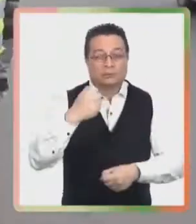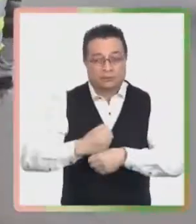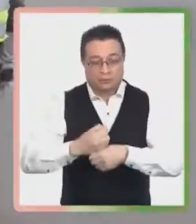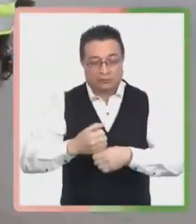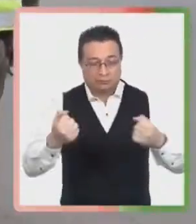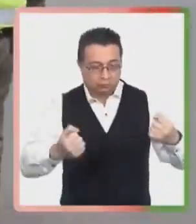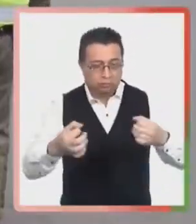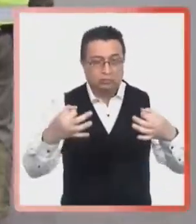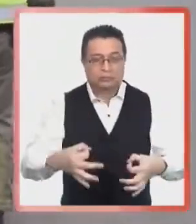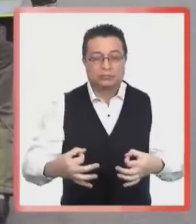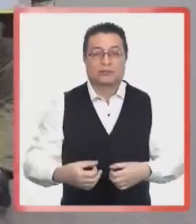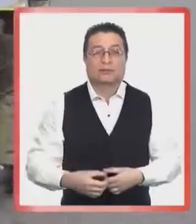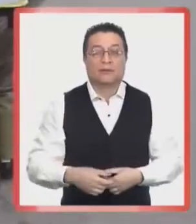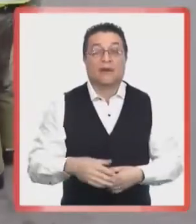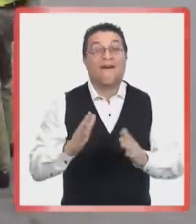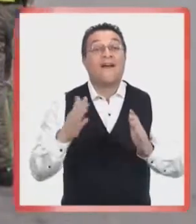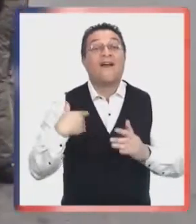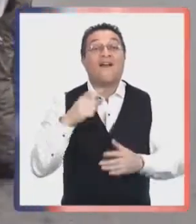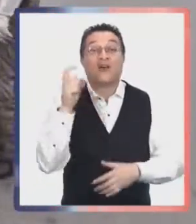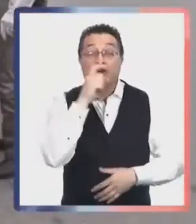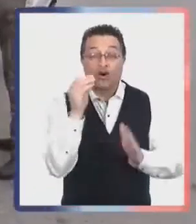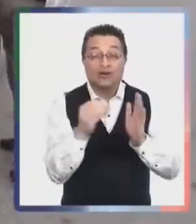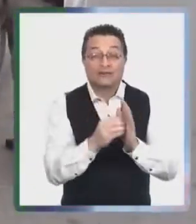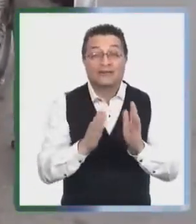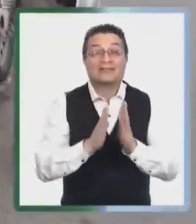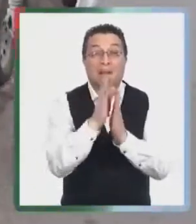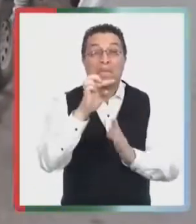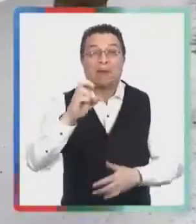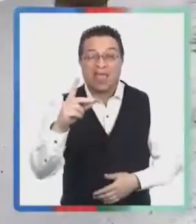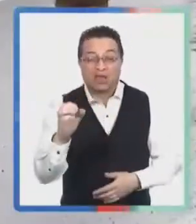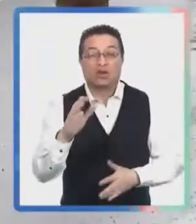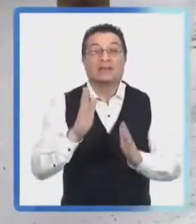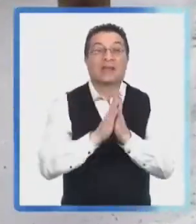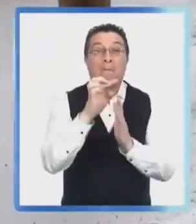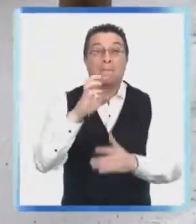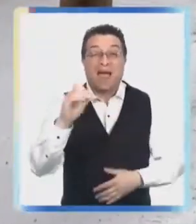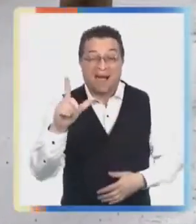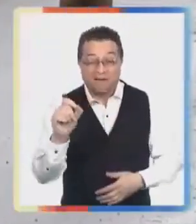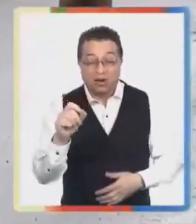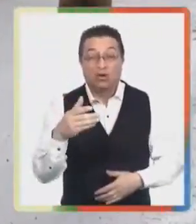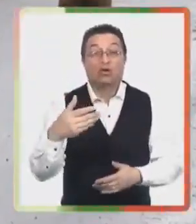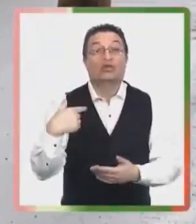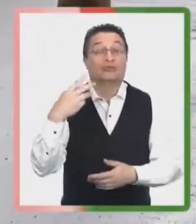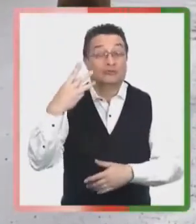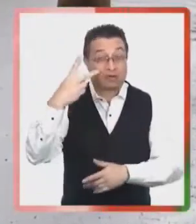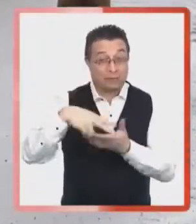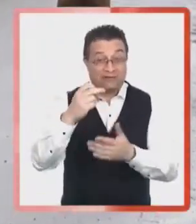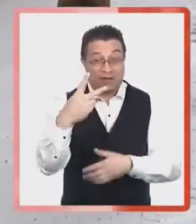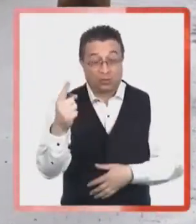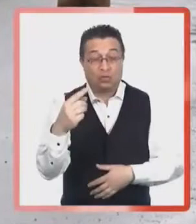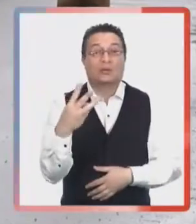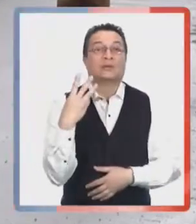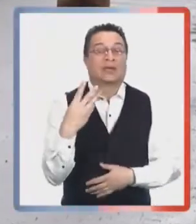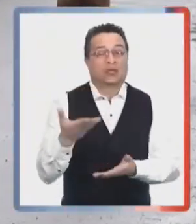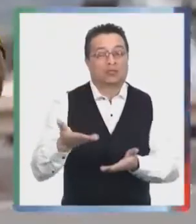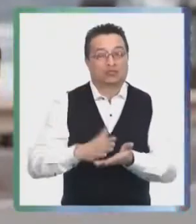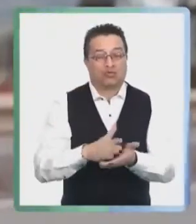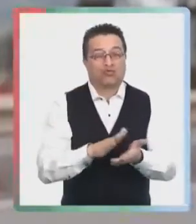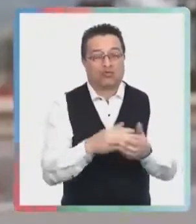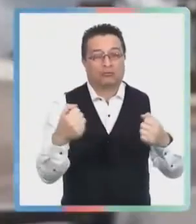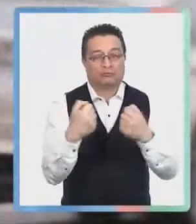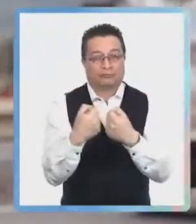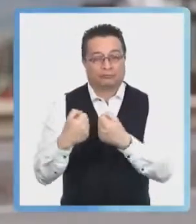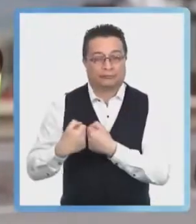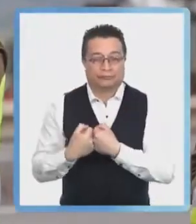las y los conductores el desarrollo de estas tareas. En el feriado de San Pedro y San Pablo del 2021 fueron 3 las